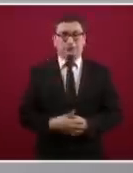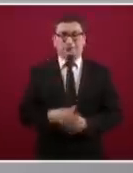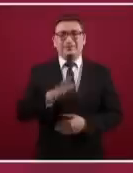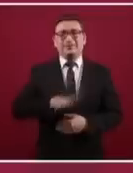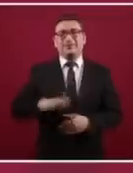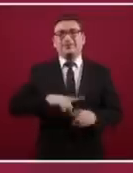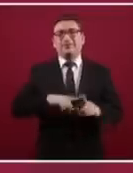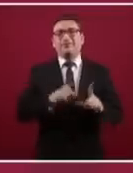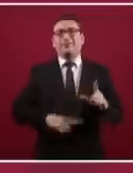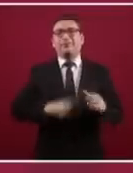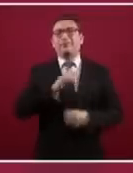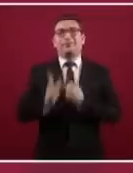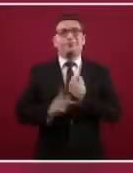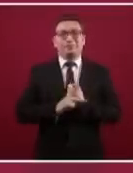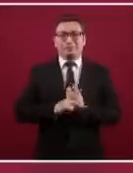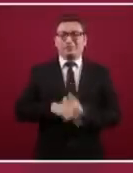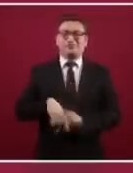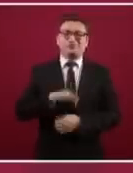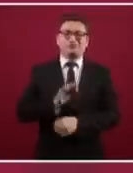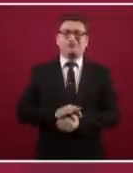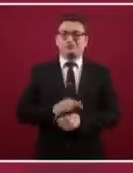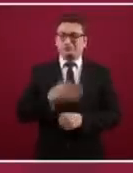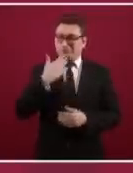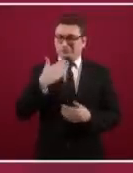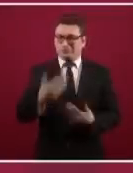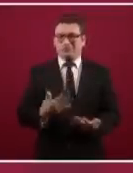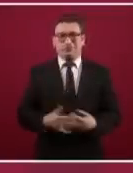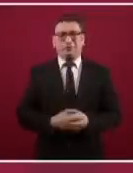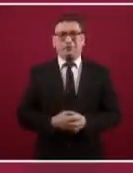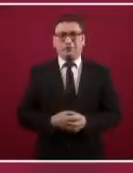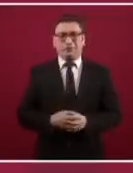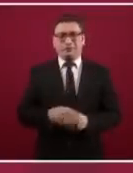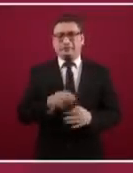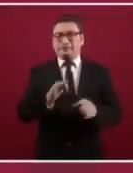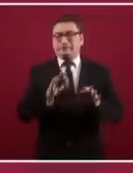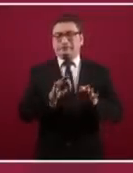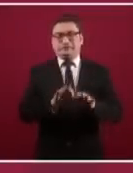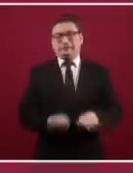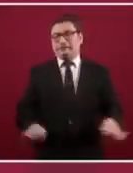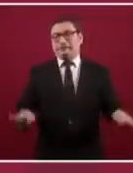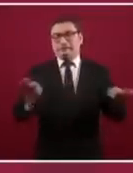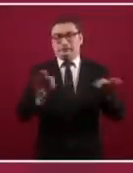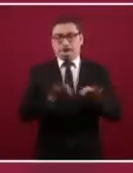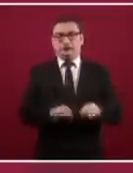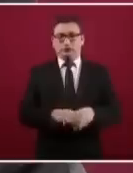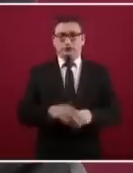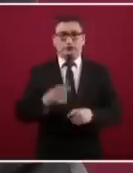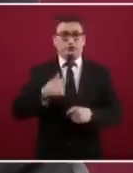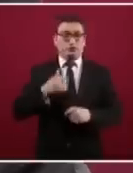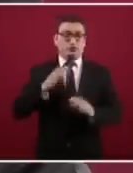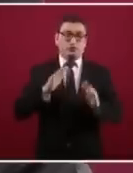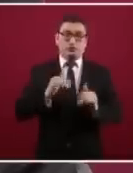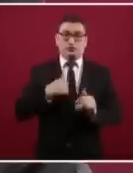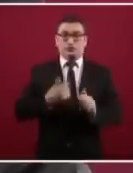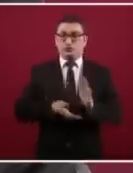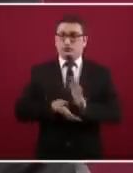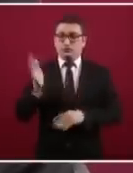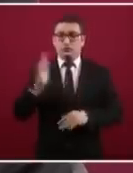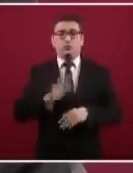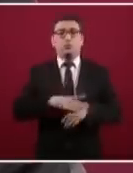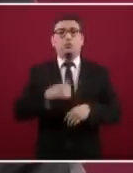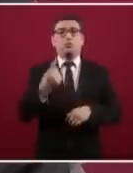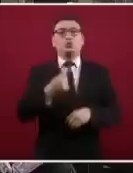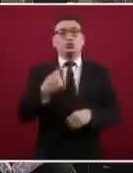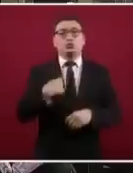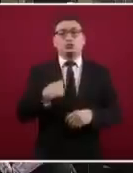país, sería algo muy importante. Ya me tengo que ir, porque si no,